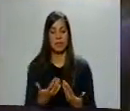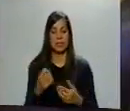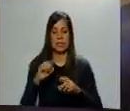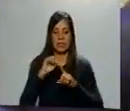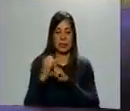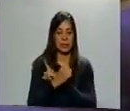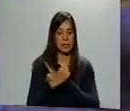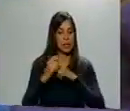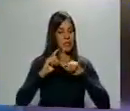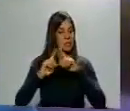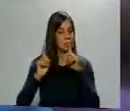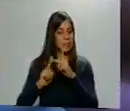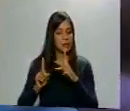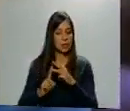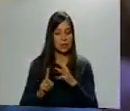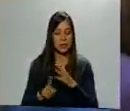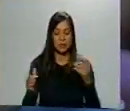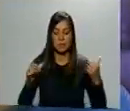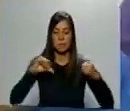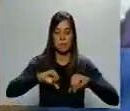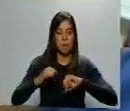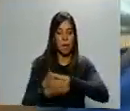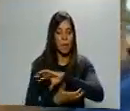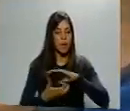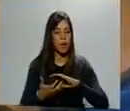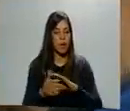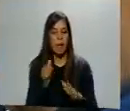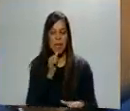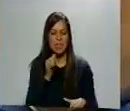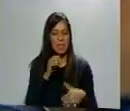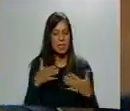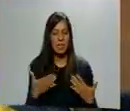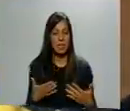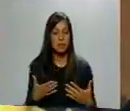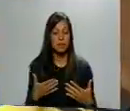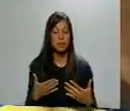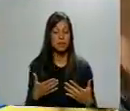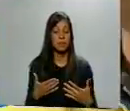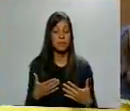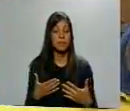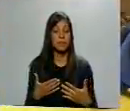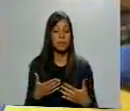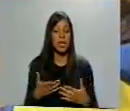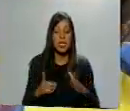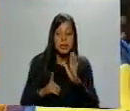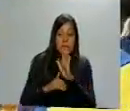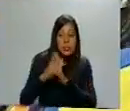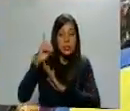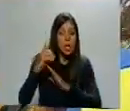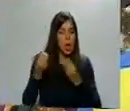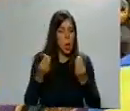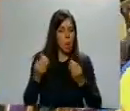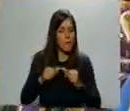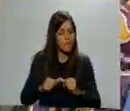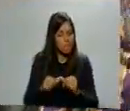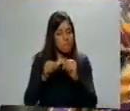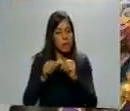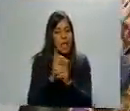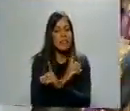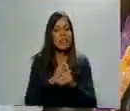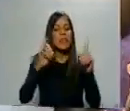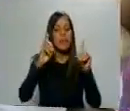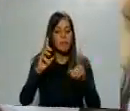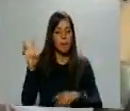momento. Y solo se lo debemos a una característica de nuestra democracia, que es que nuestra democracia